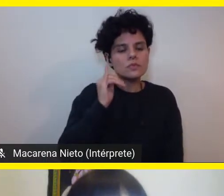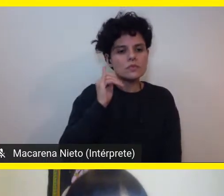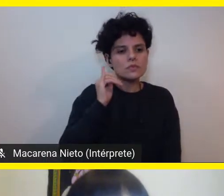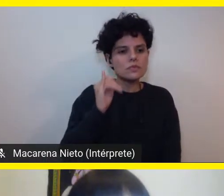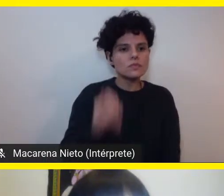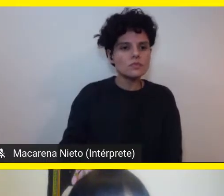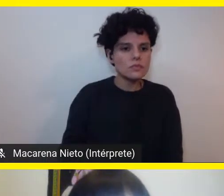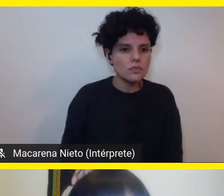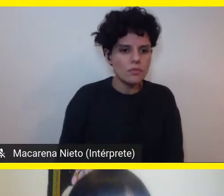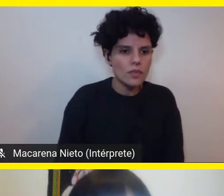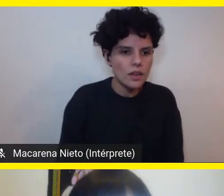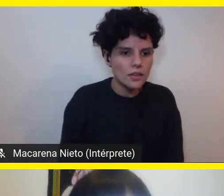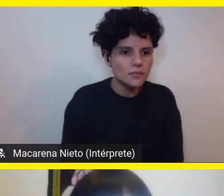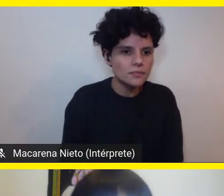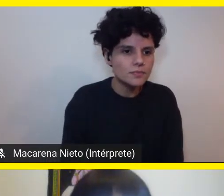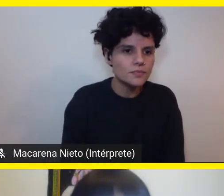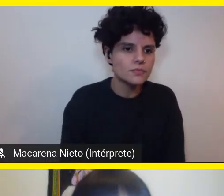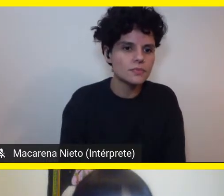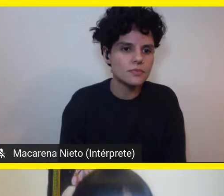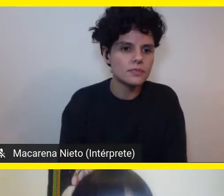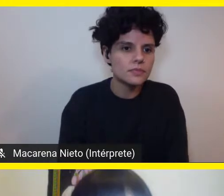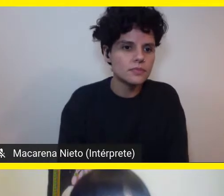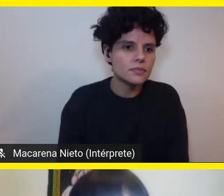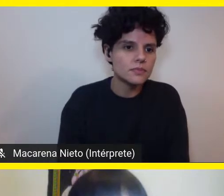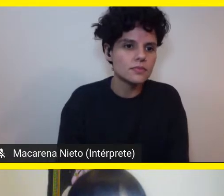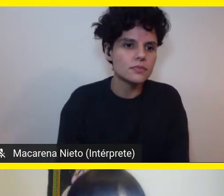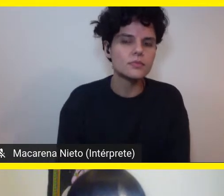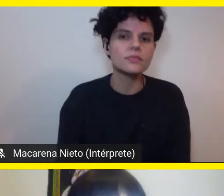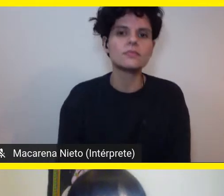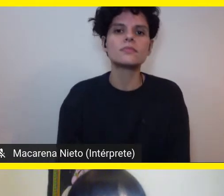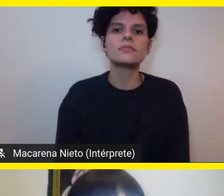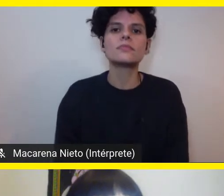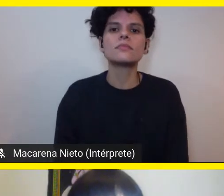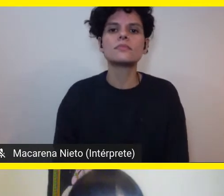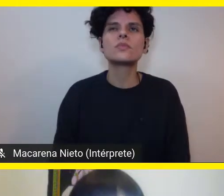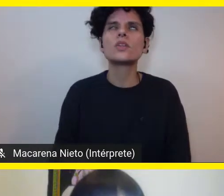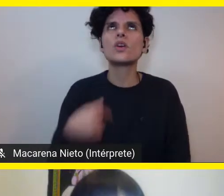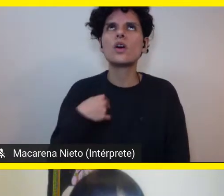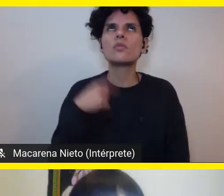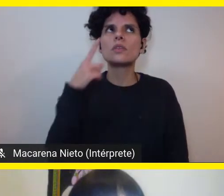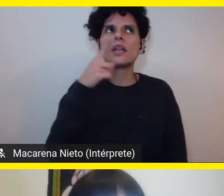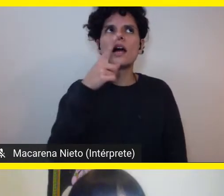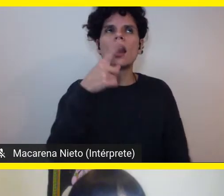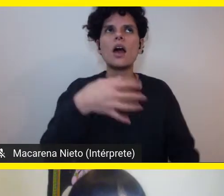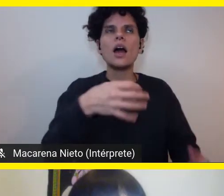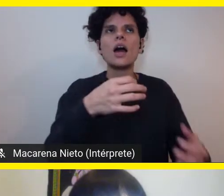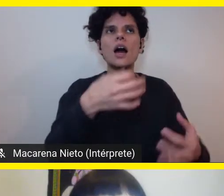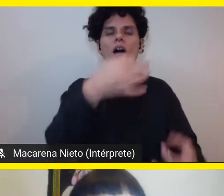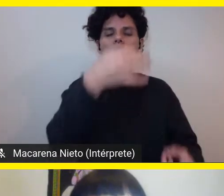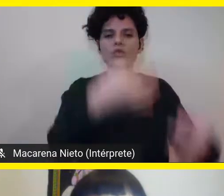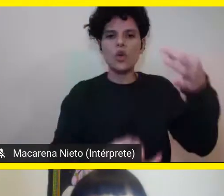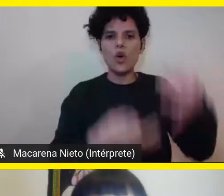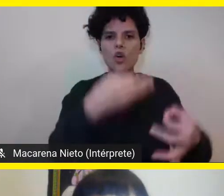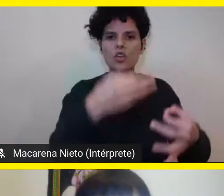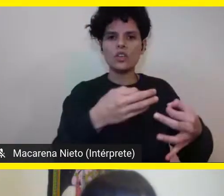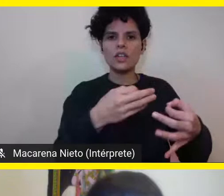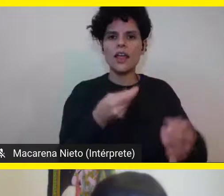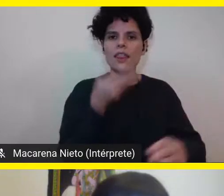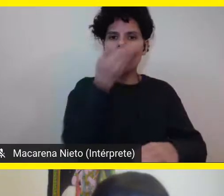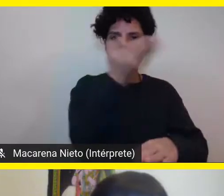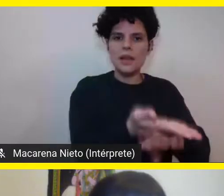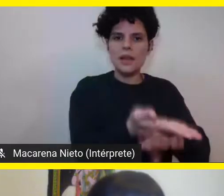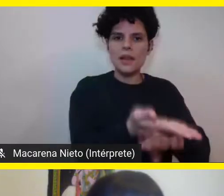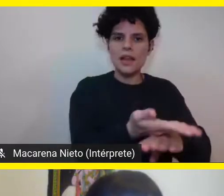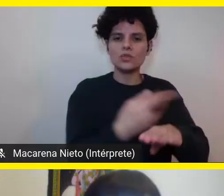Yo llevo actualmente ante la Corte de Apelaciones de Valparaíso, en conjunto con los compañeros que